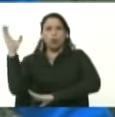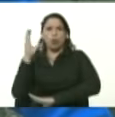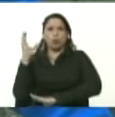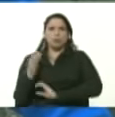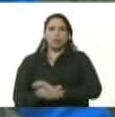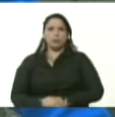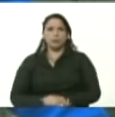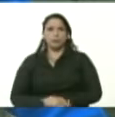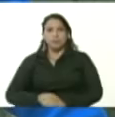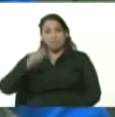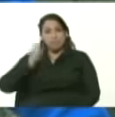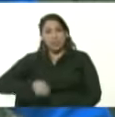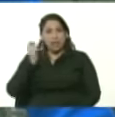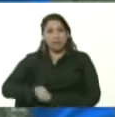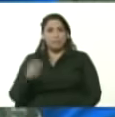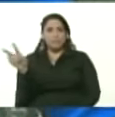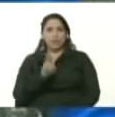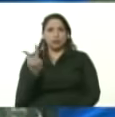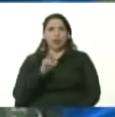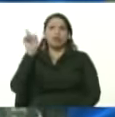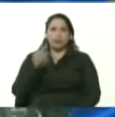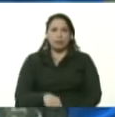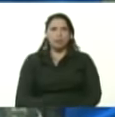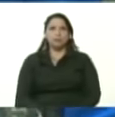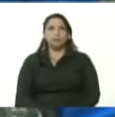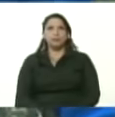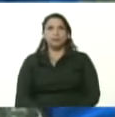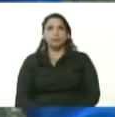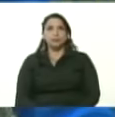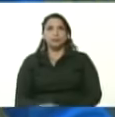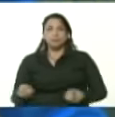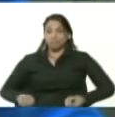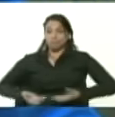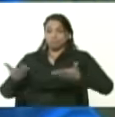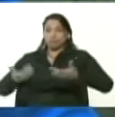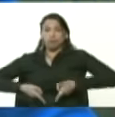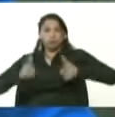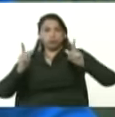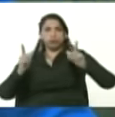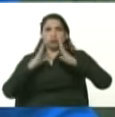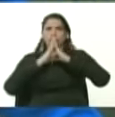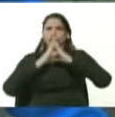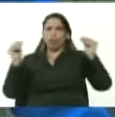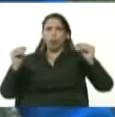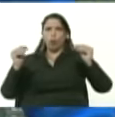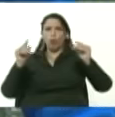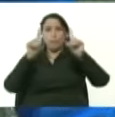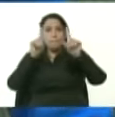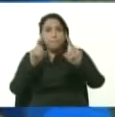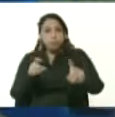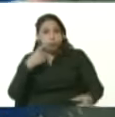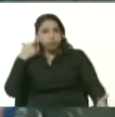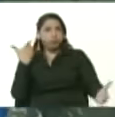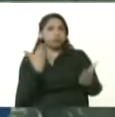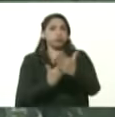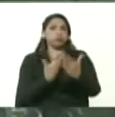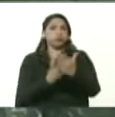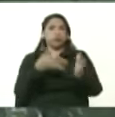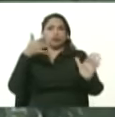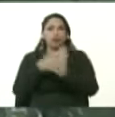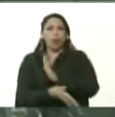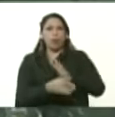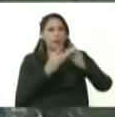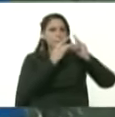La Fiscalía venezolana también ha puesto a disposición todas las evidencias sobre la presencia